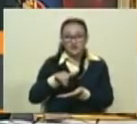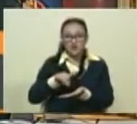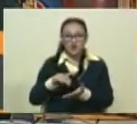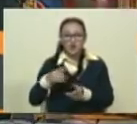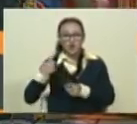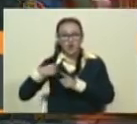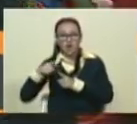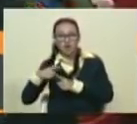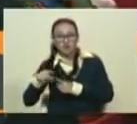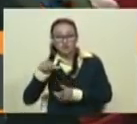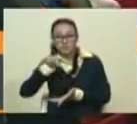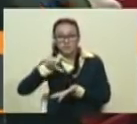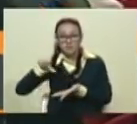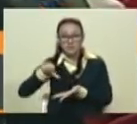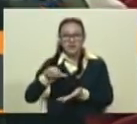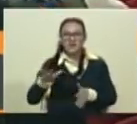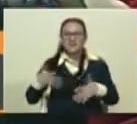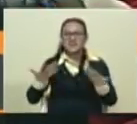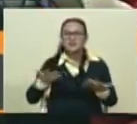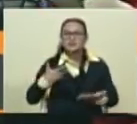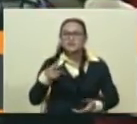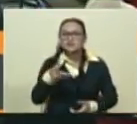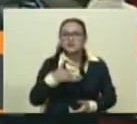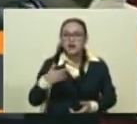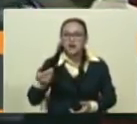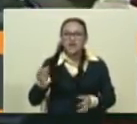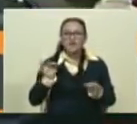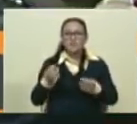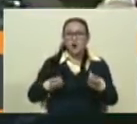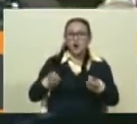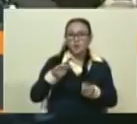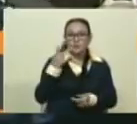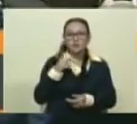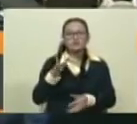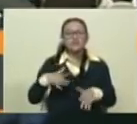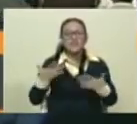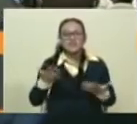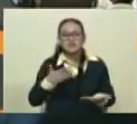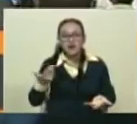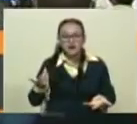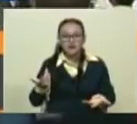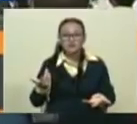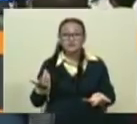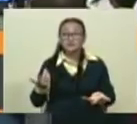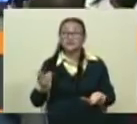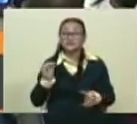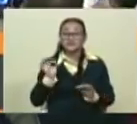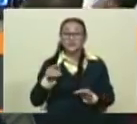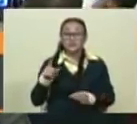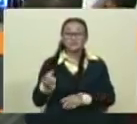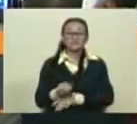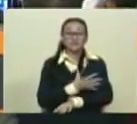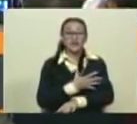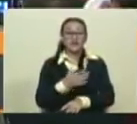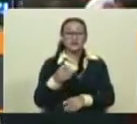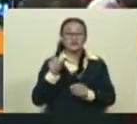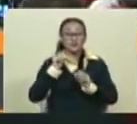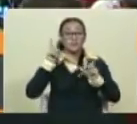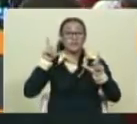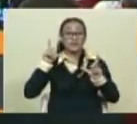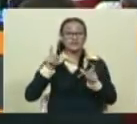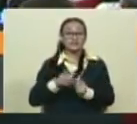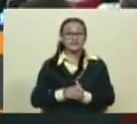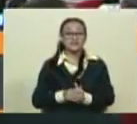Boston, ¿qué quieren como su modelo económico, político? Se llevaría una sorpresa y viviríamos una